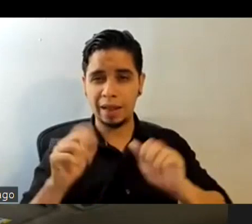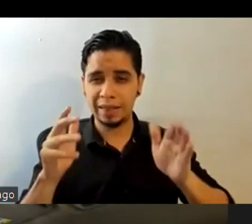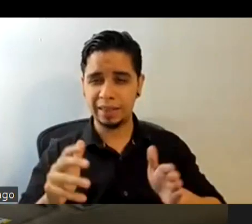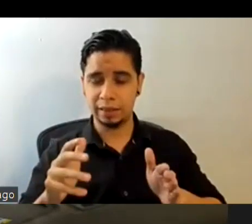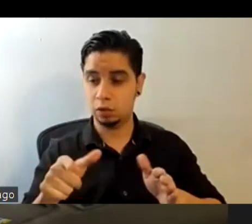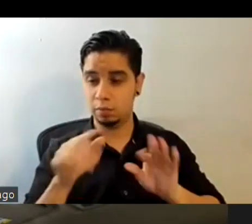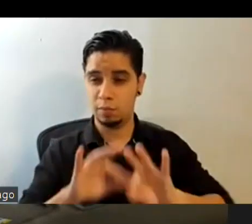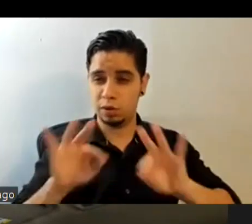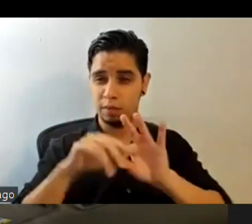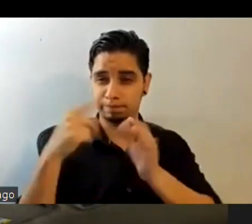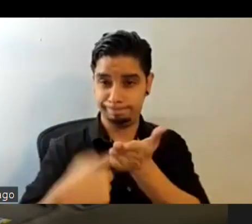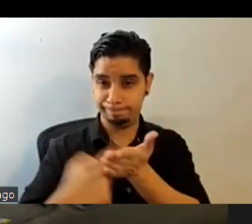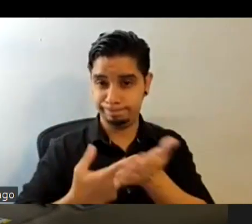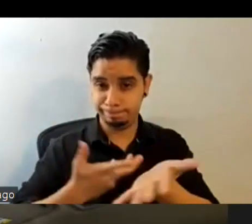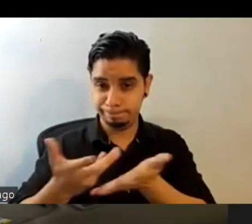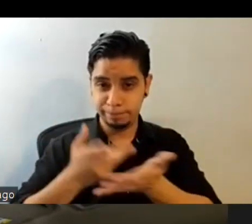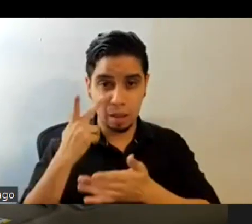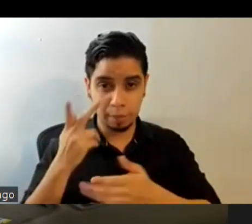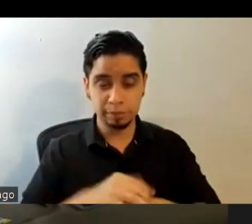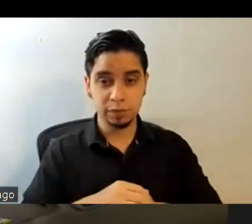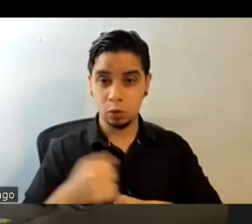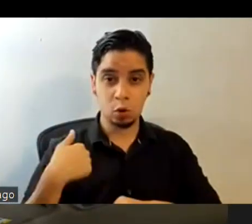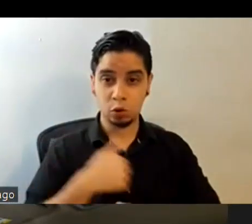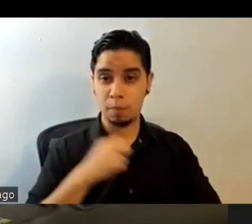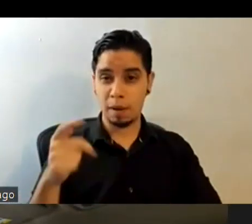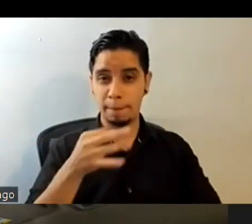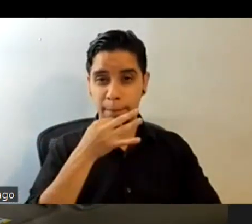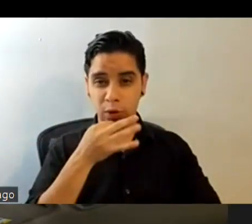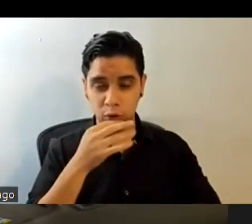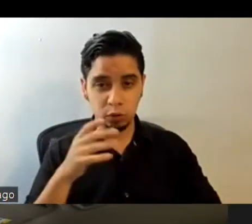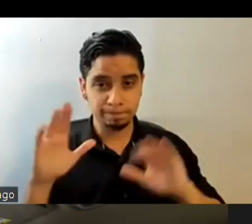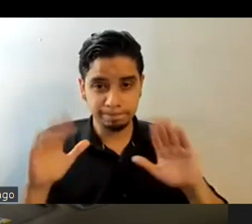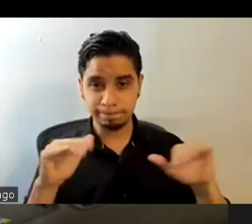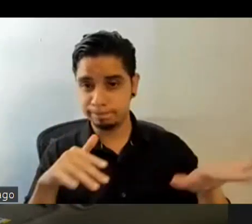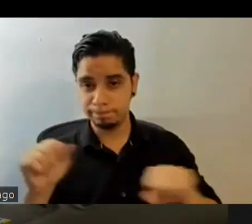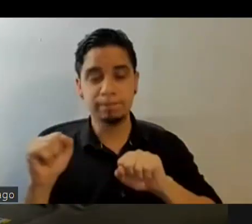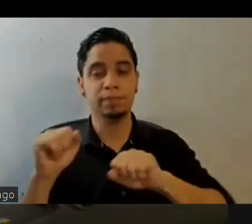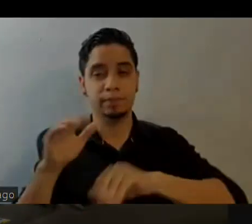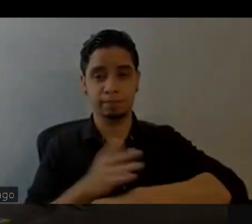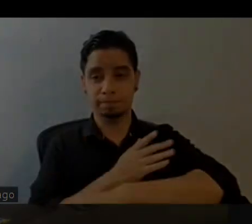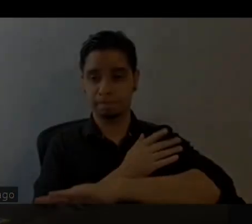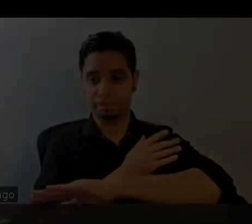hablarlo, ¿verdad? Sí. Así que venimos ya, llévatelo, Chena. Vamos para allá.